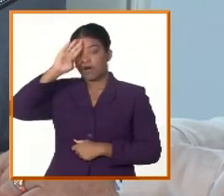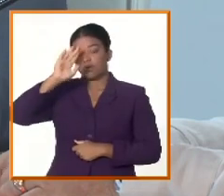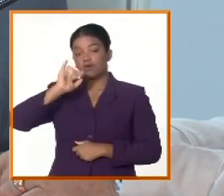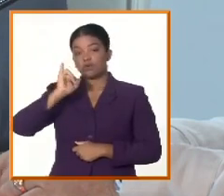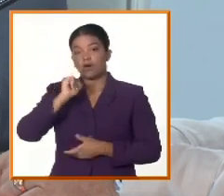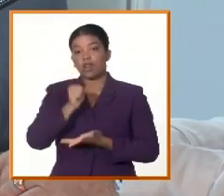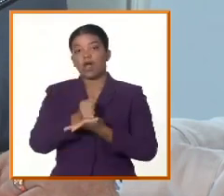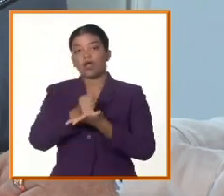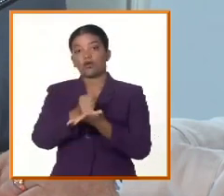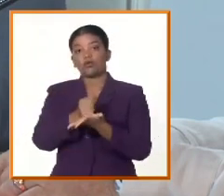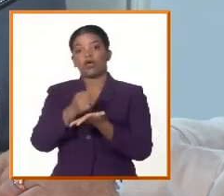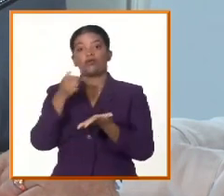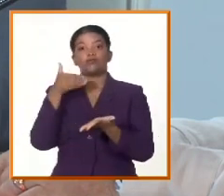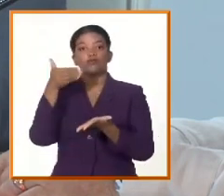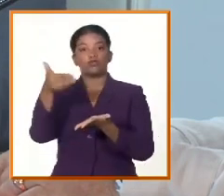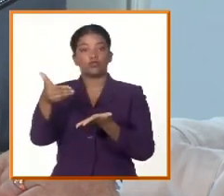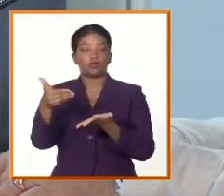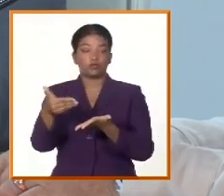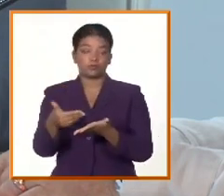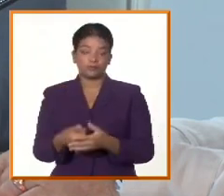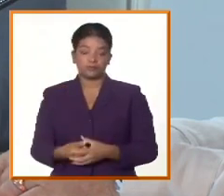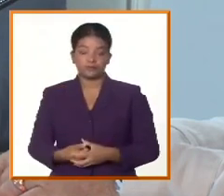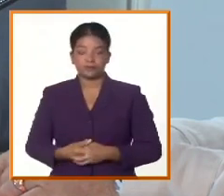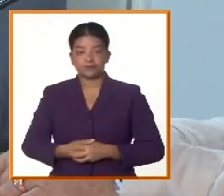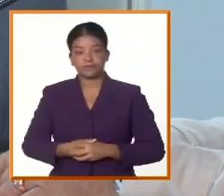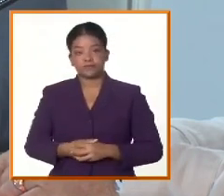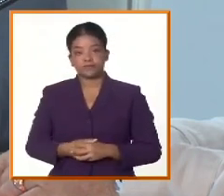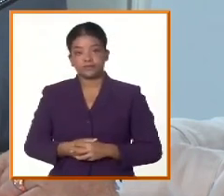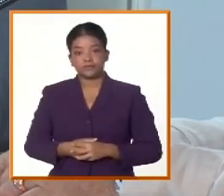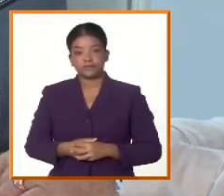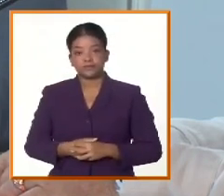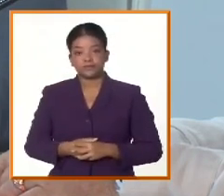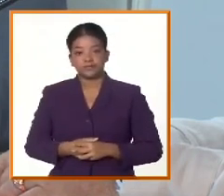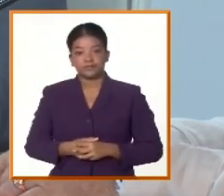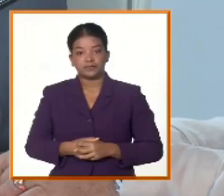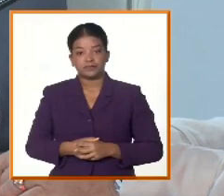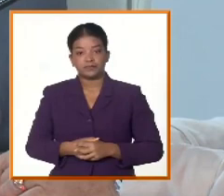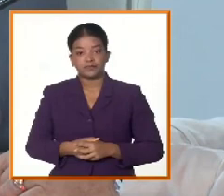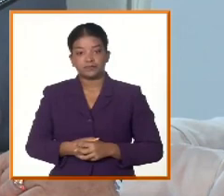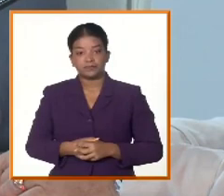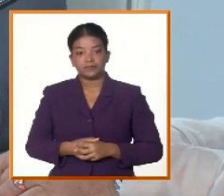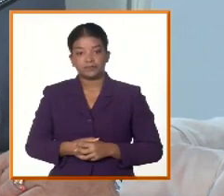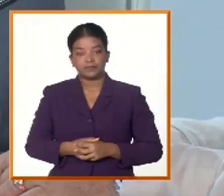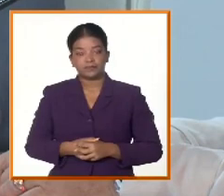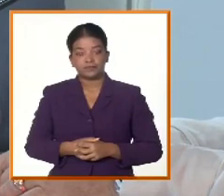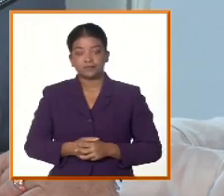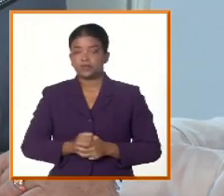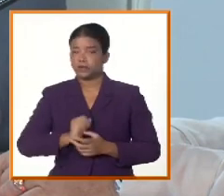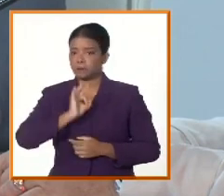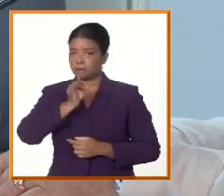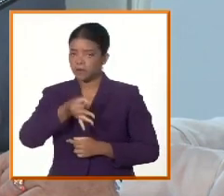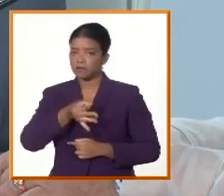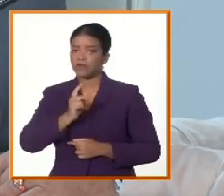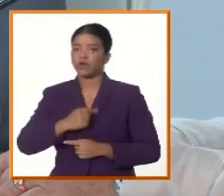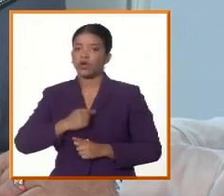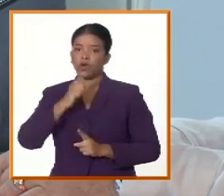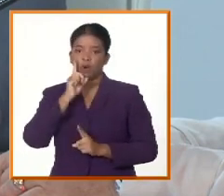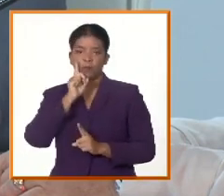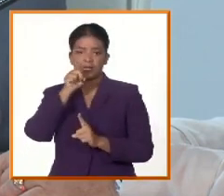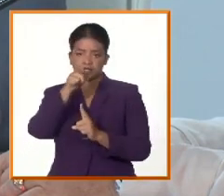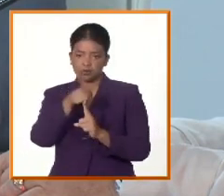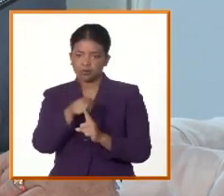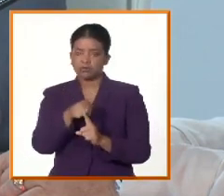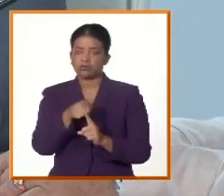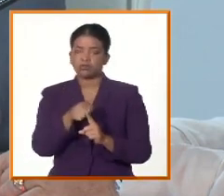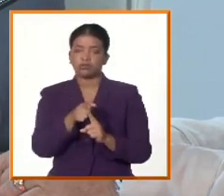las futuras generaciones como te decía el día a día no los aparta esa misión estratégica de construir un mejor país con